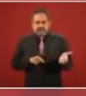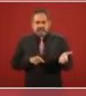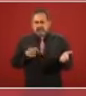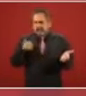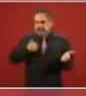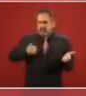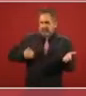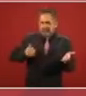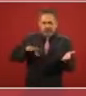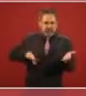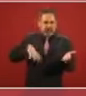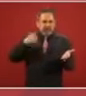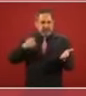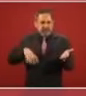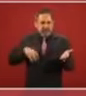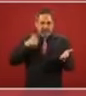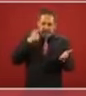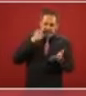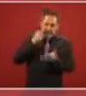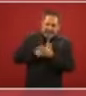luchemos todos por una sociedad mejor.